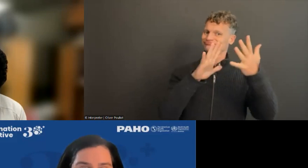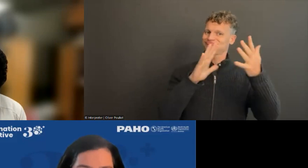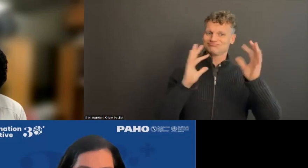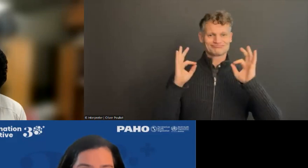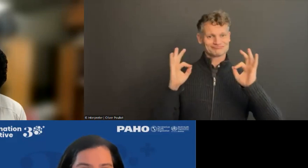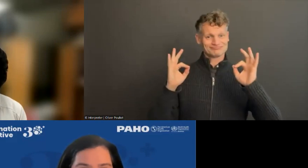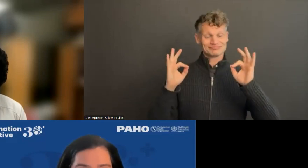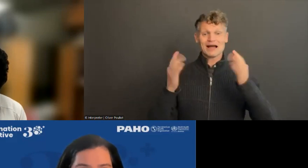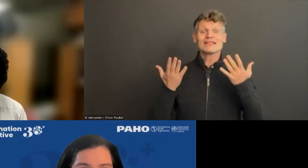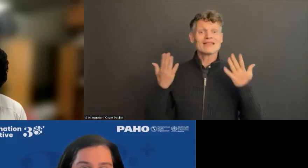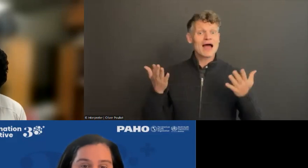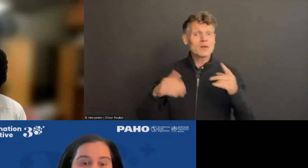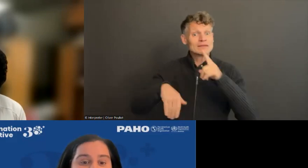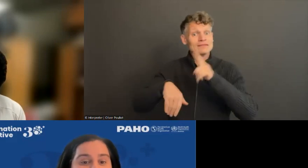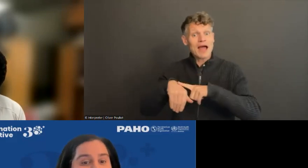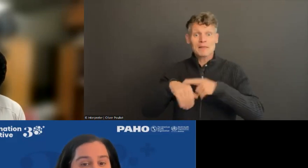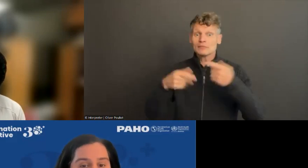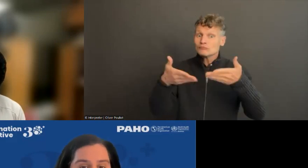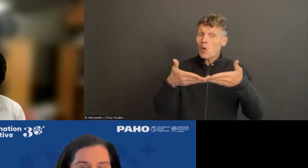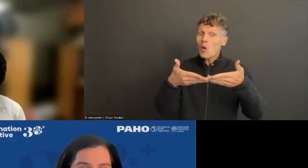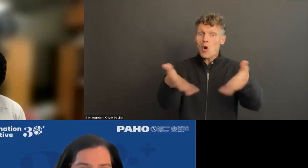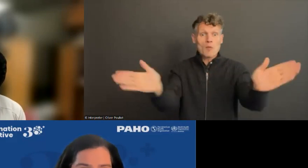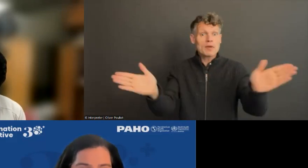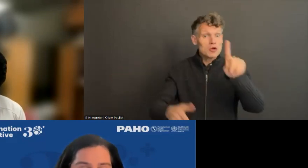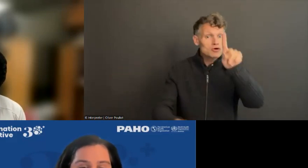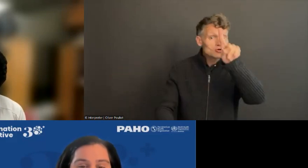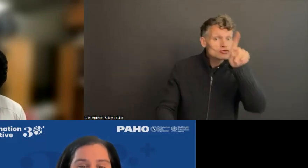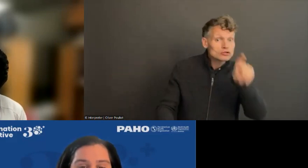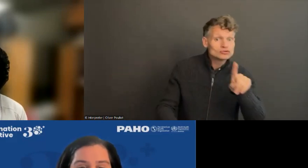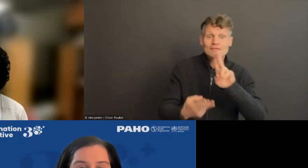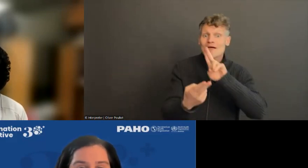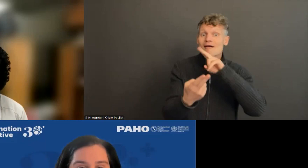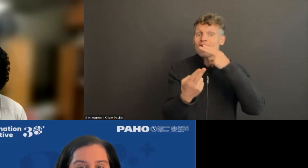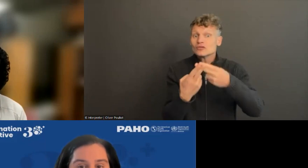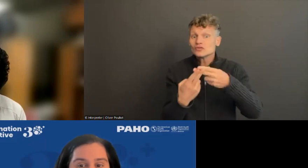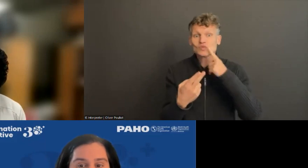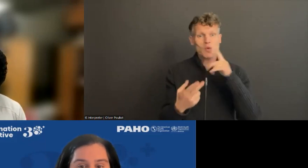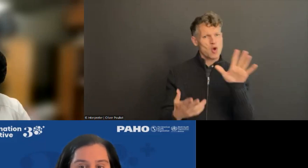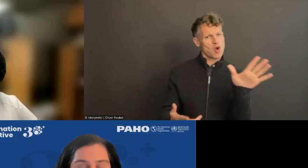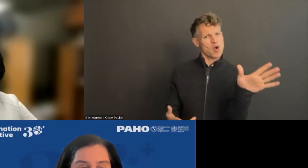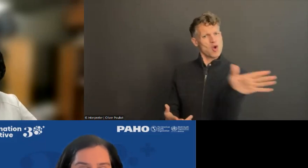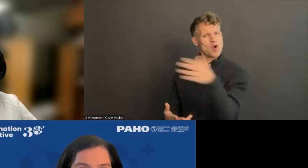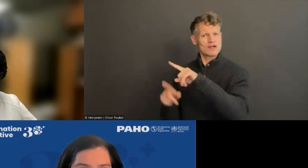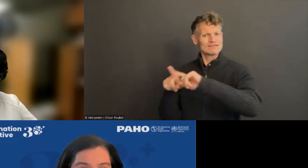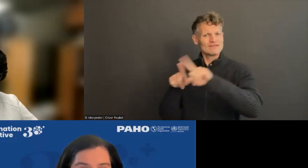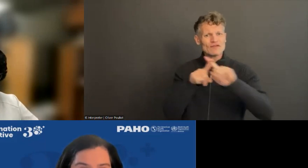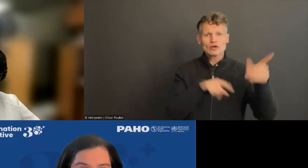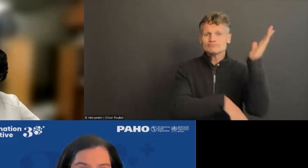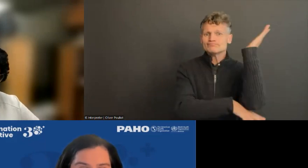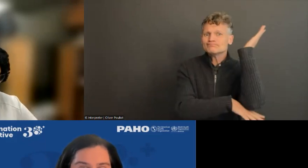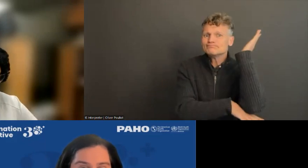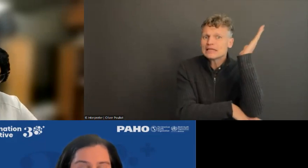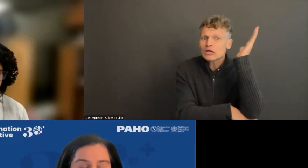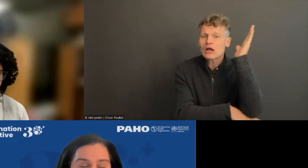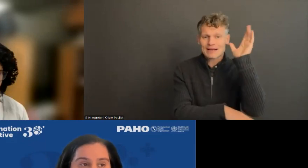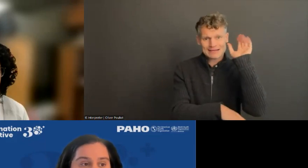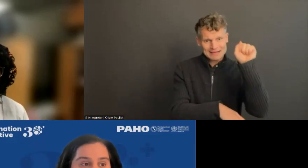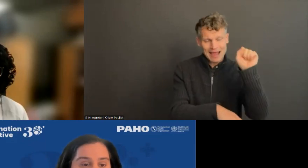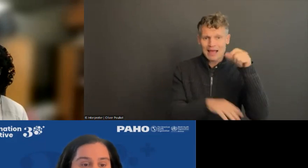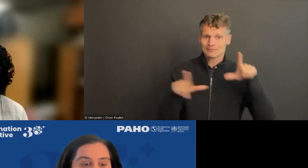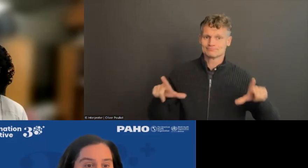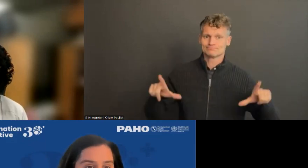preguntas y respuestas. Quisiera invitar a todos los ponentes, todos los panelistas a que vuelvan a la pantalla para hablar de las